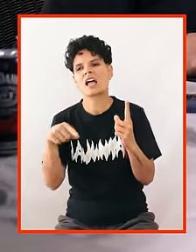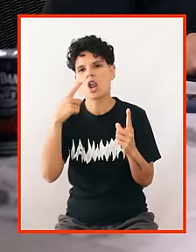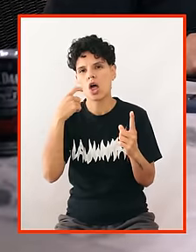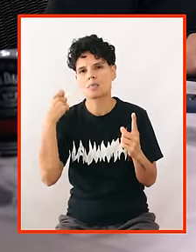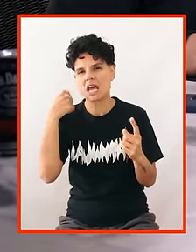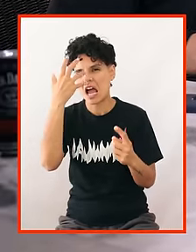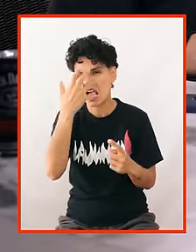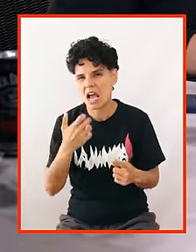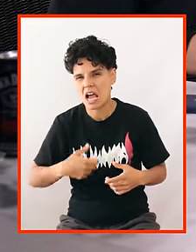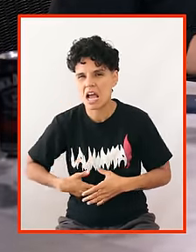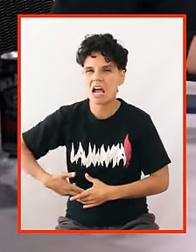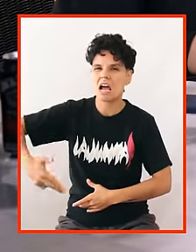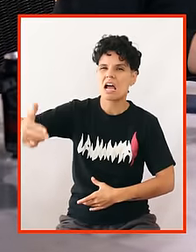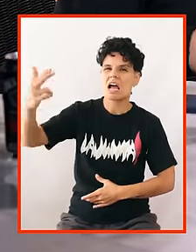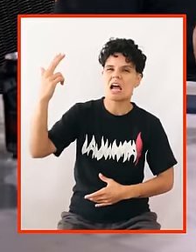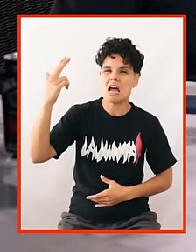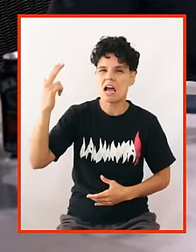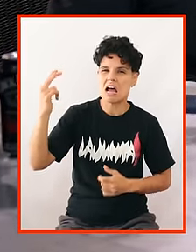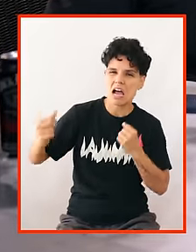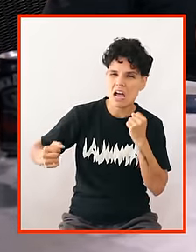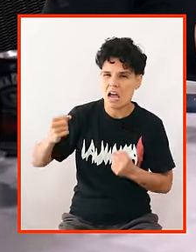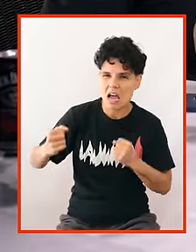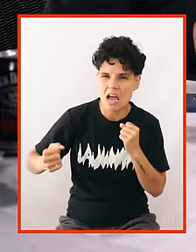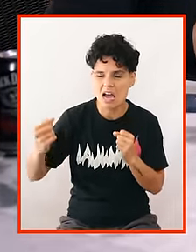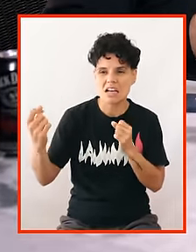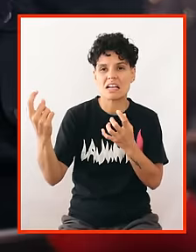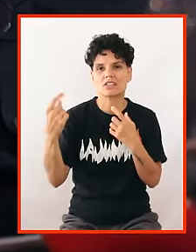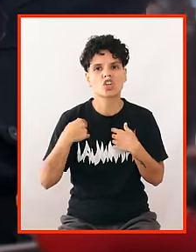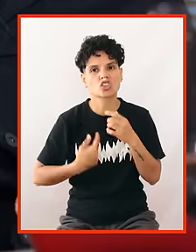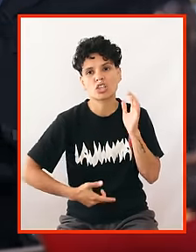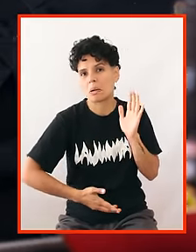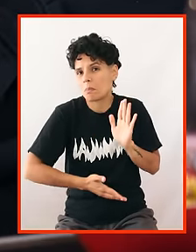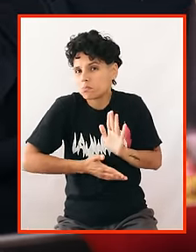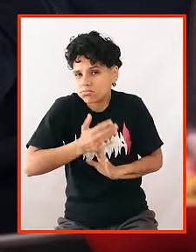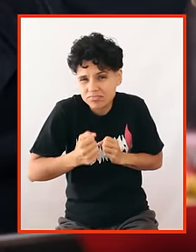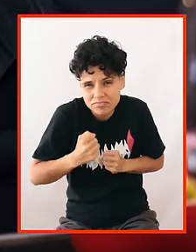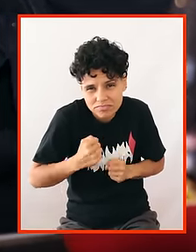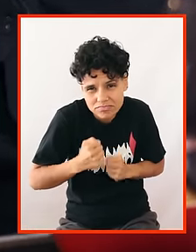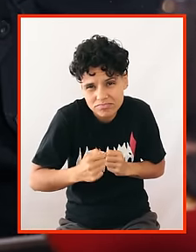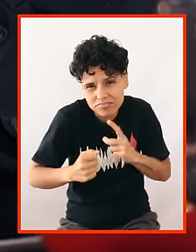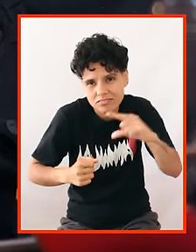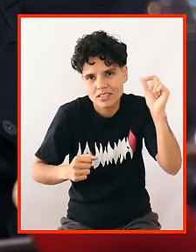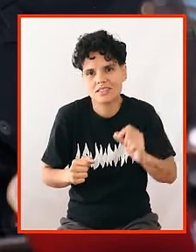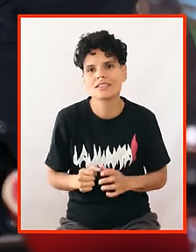la camioneta, todo, ¿no? Está que la cagáis, Álvaro, puedo decir. No. ¿Le quiero probar?